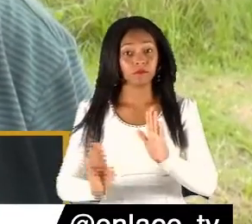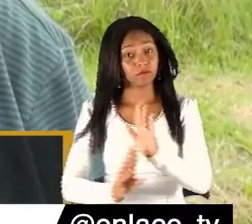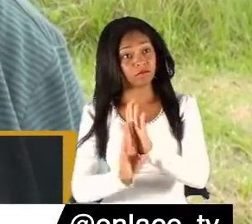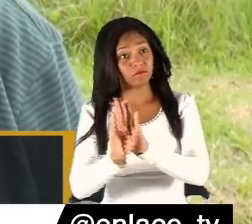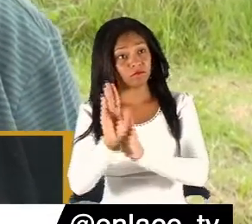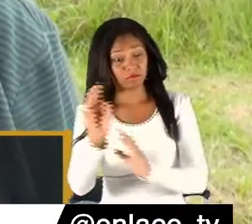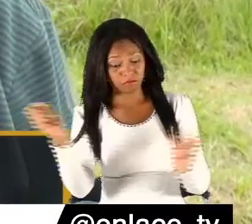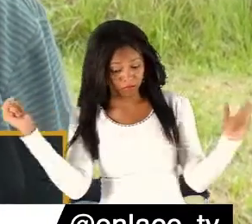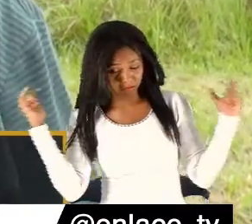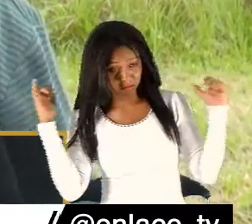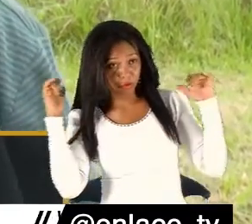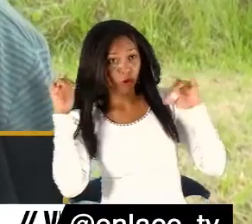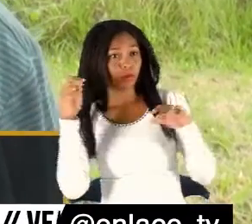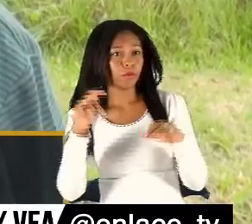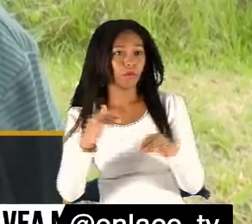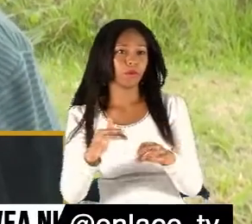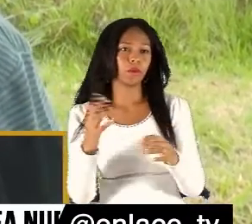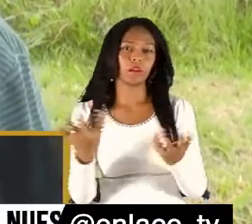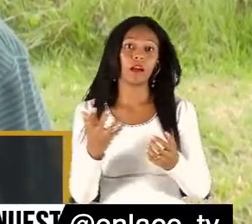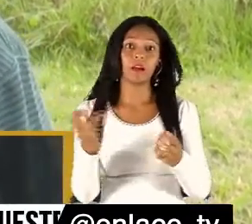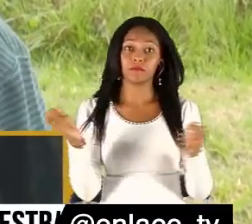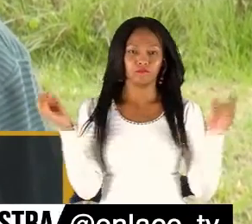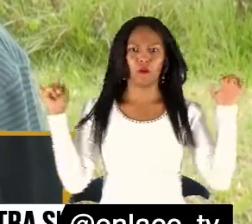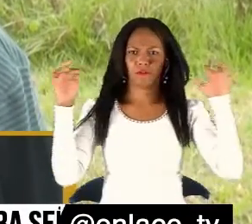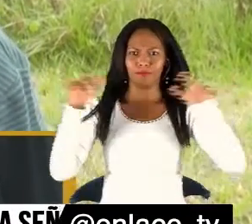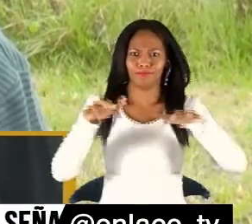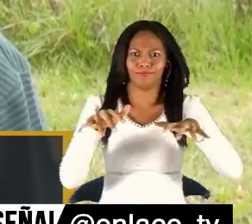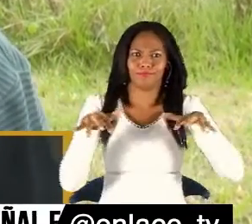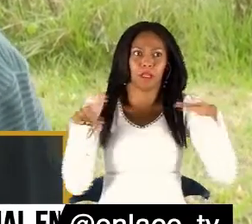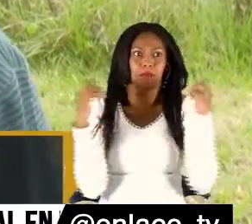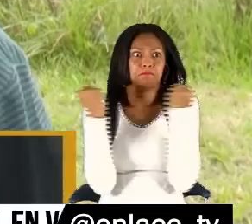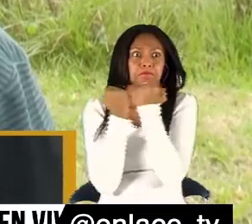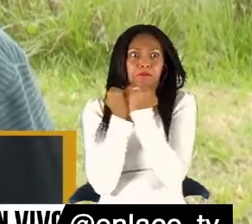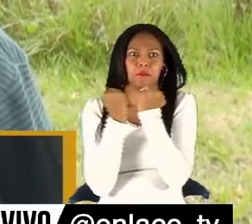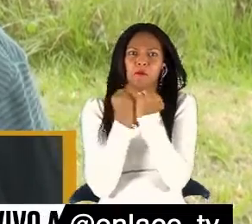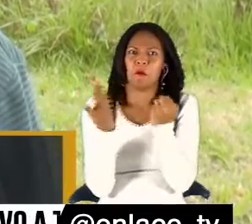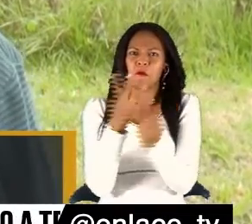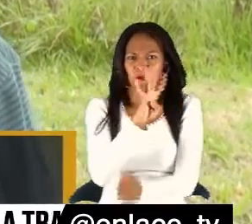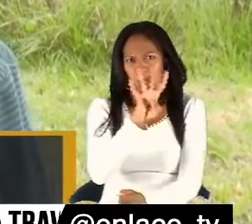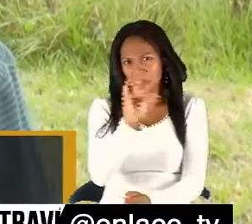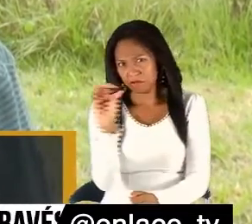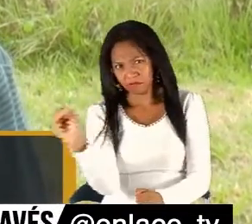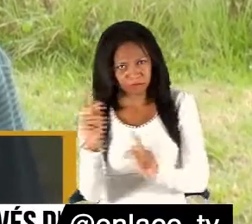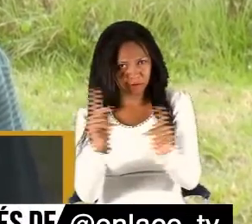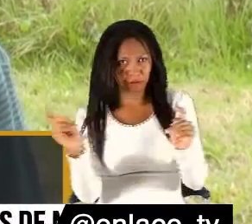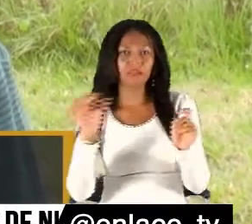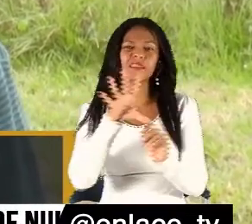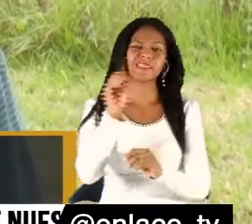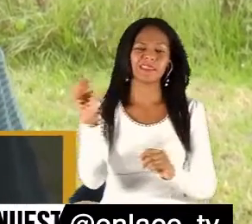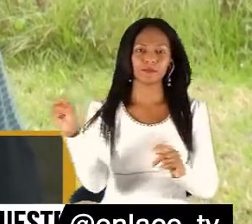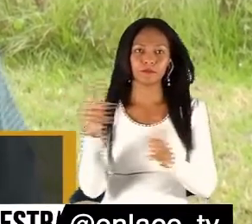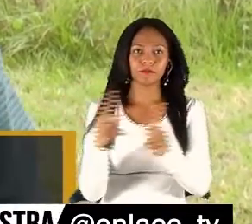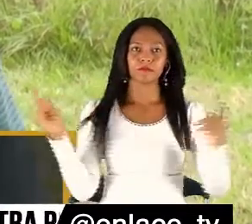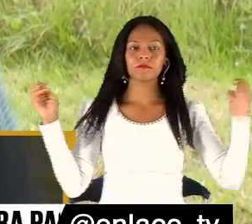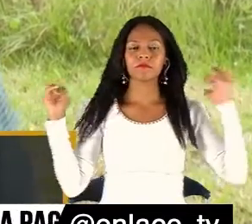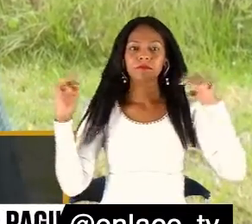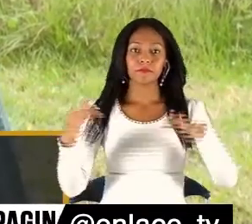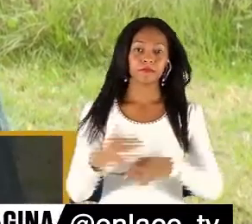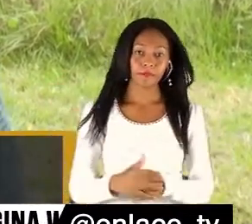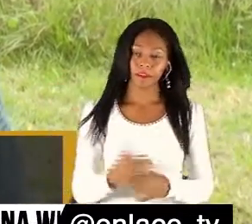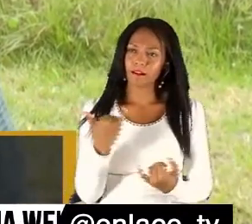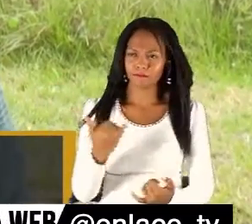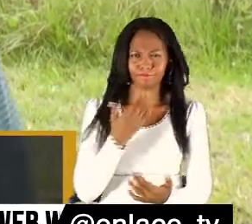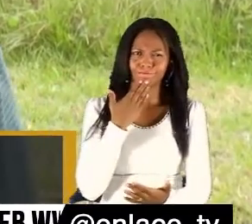la asistencia llegó, pues, el auditorio lleno, alrededor de 400, 500 personas asistieron al evento, y le damos